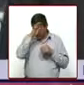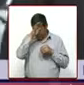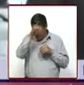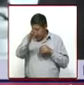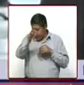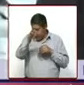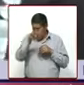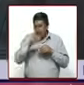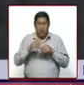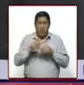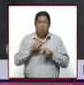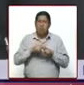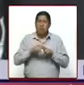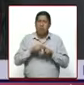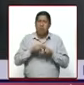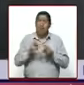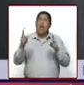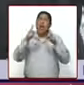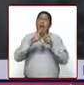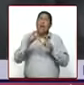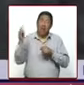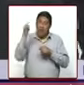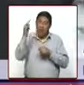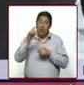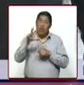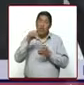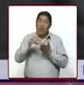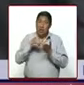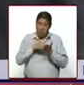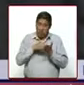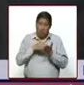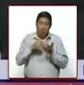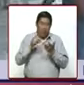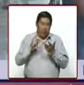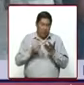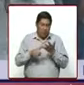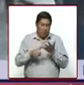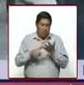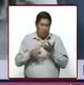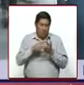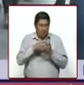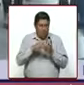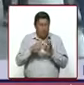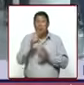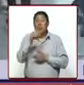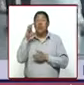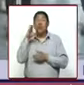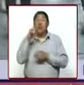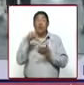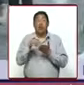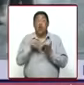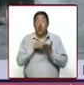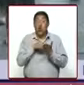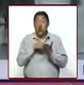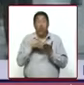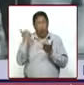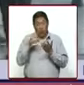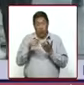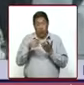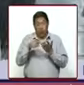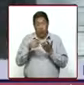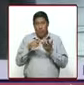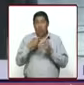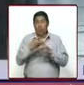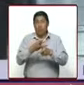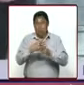desde la vieja estación central hasta el Alto, 30 millones, no lo aprueban. Tenemos más de 100 millones de dólares para las lluvias y las